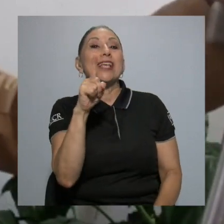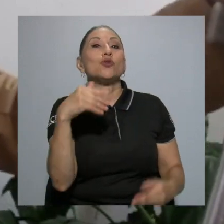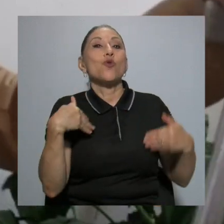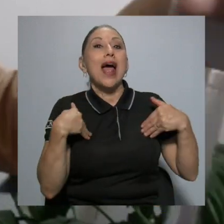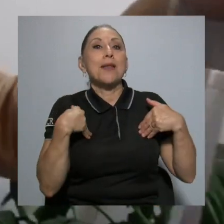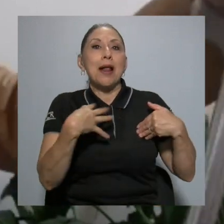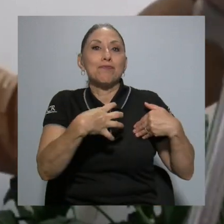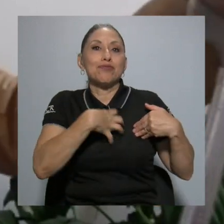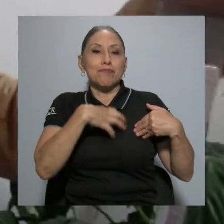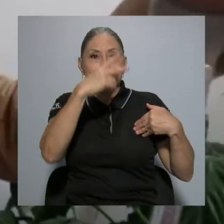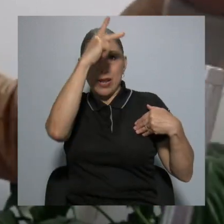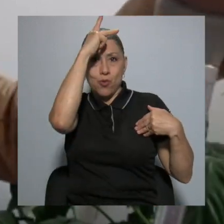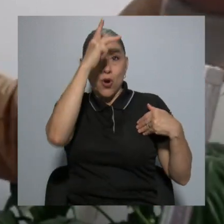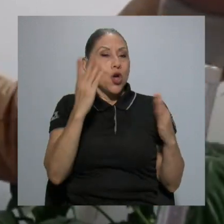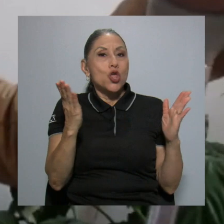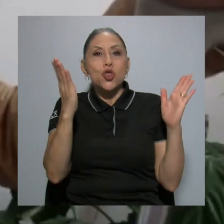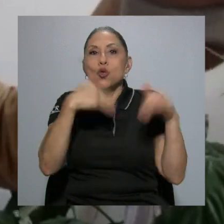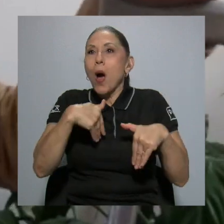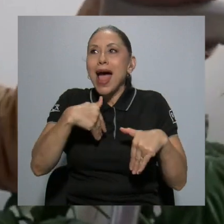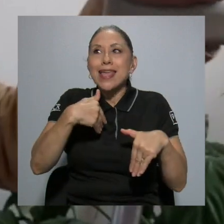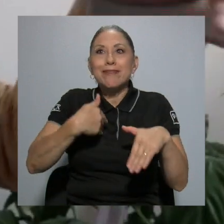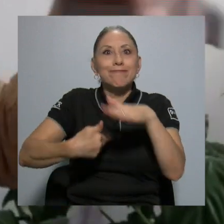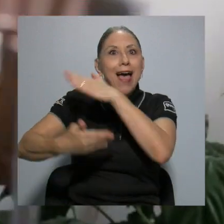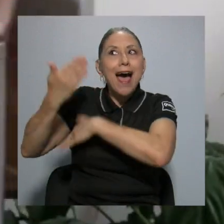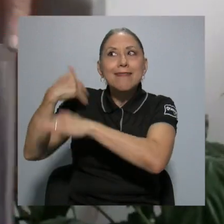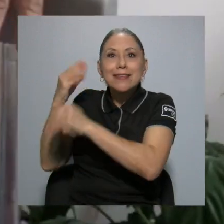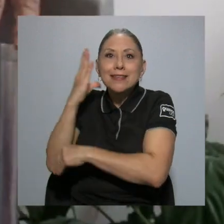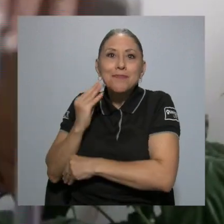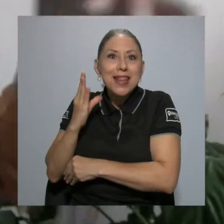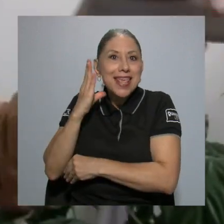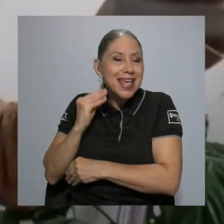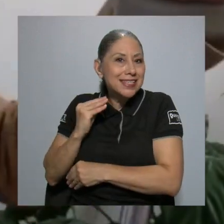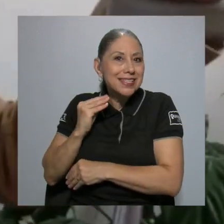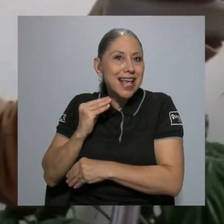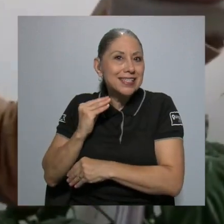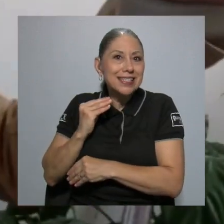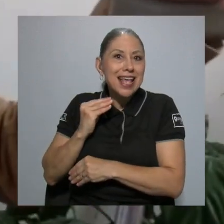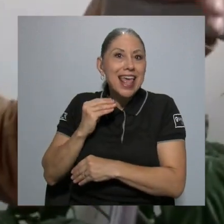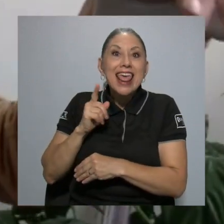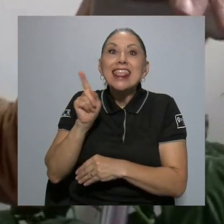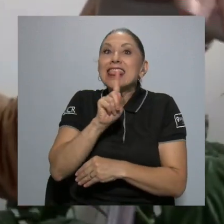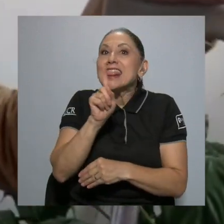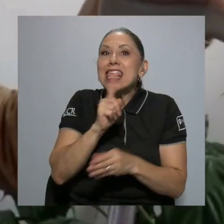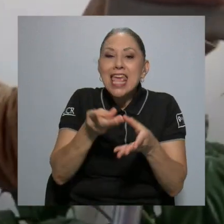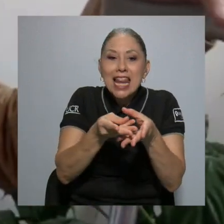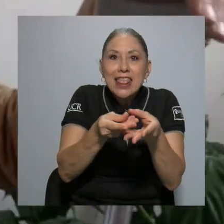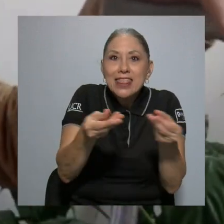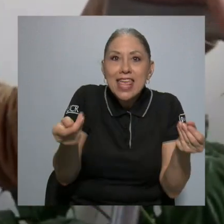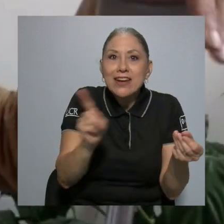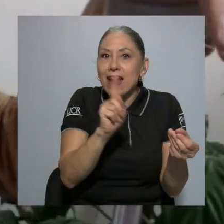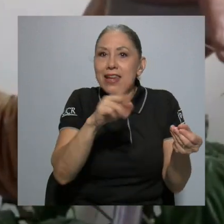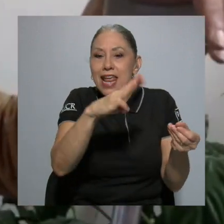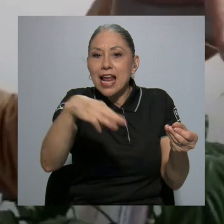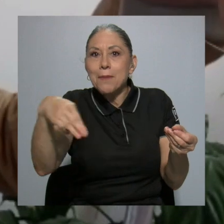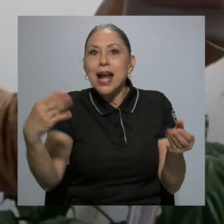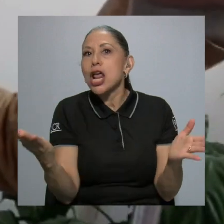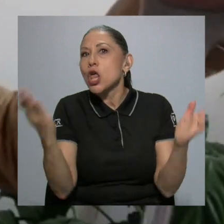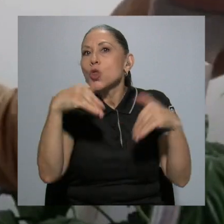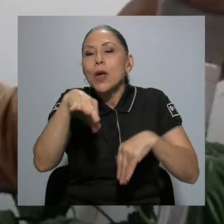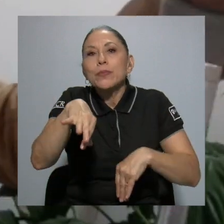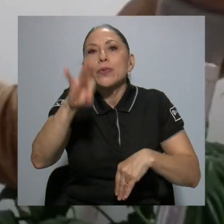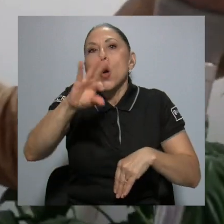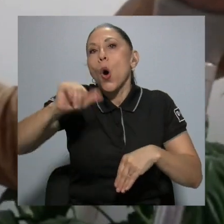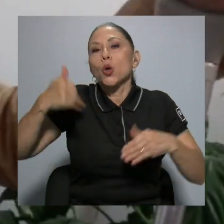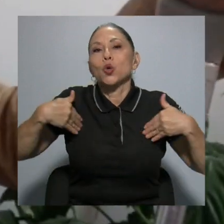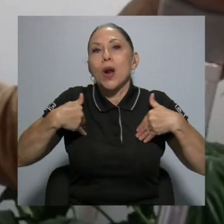que no existe precedente alguno, ni en el continente ni en el mar, de animales que logren ese tamaño para esa época.